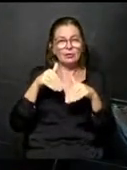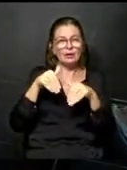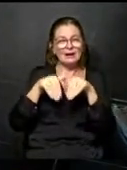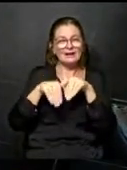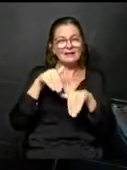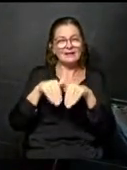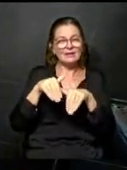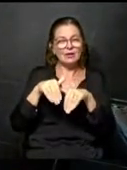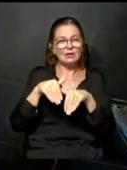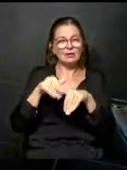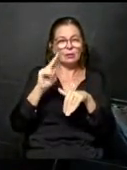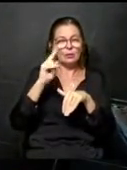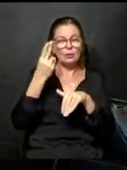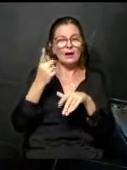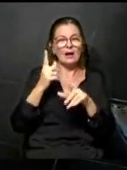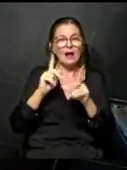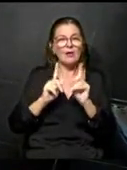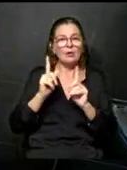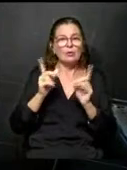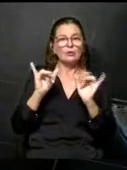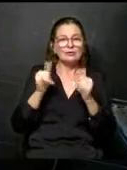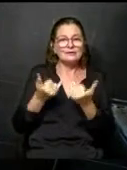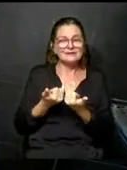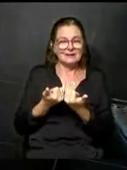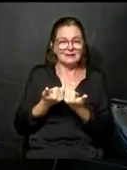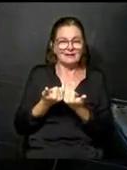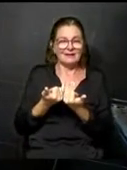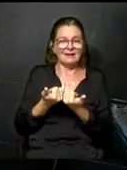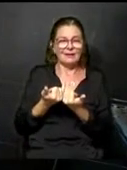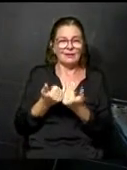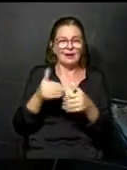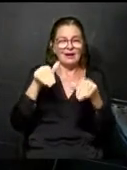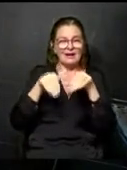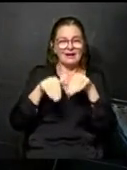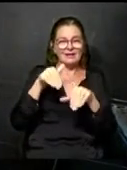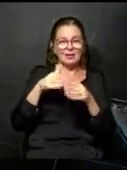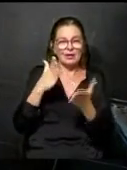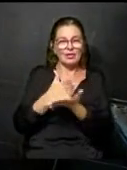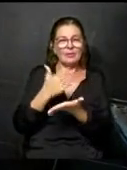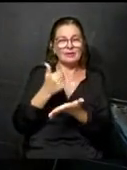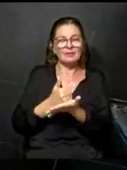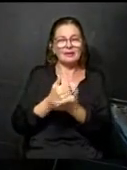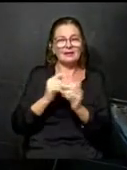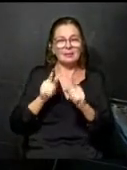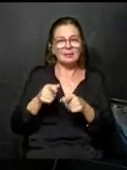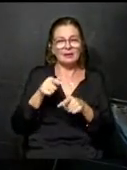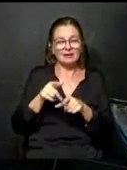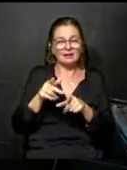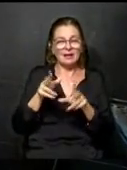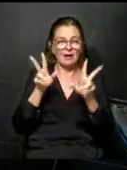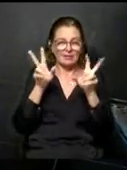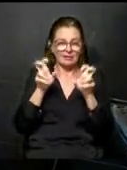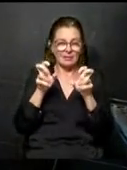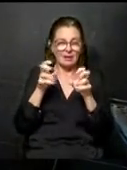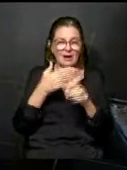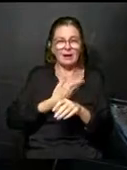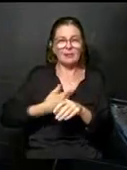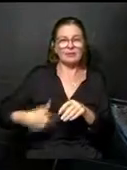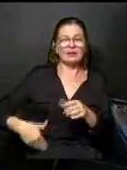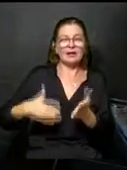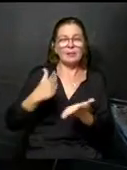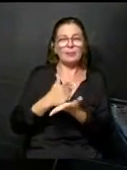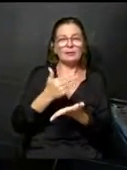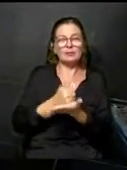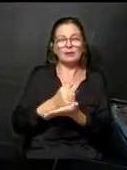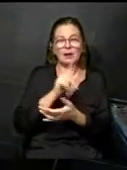pero también ya hay algunos movimientos que tienen que ver con las elecciones departamentales. Y en ese marco, la presidenta de la departamental